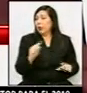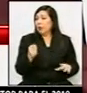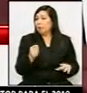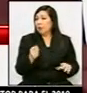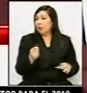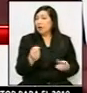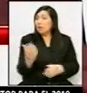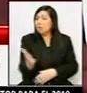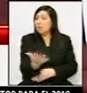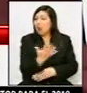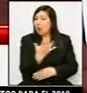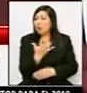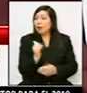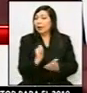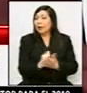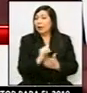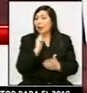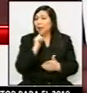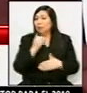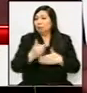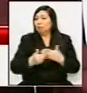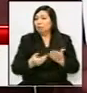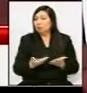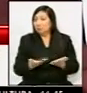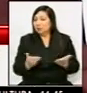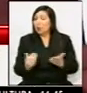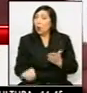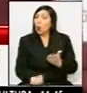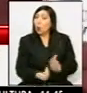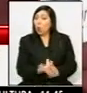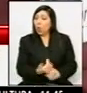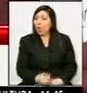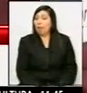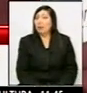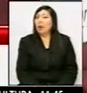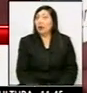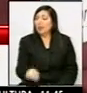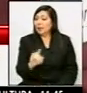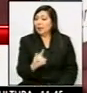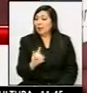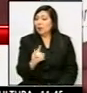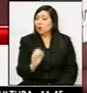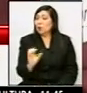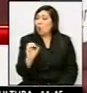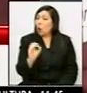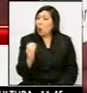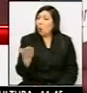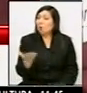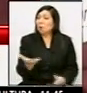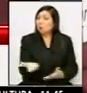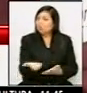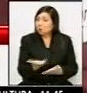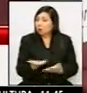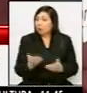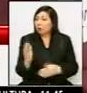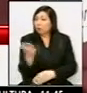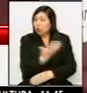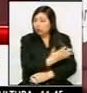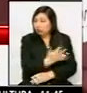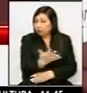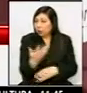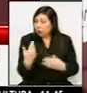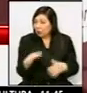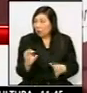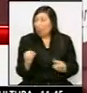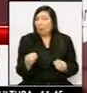hectáreas de bosques que estarían pasando a una condición nueva de uso. O se están recuperando bosques ya